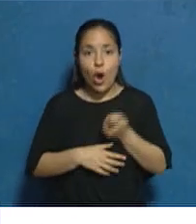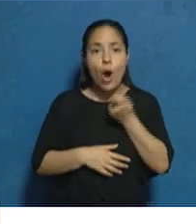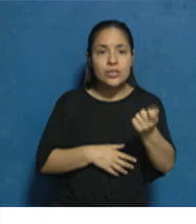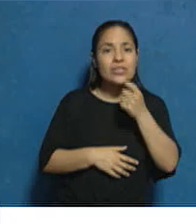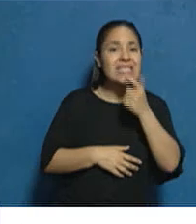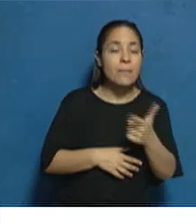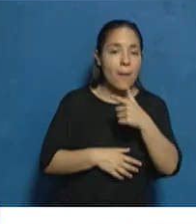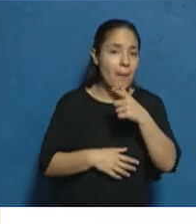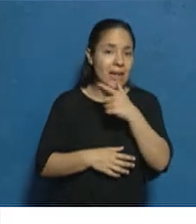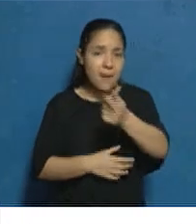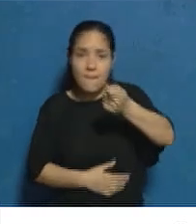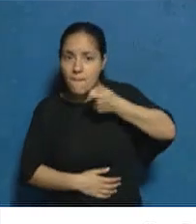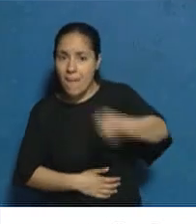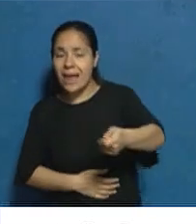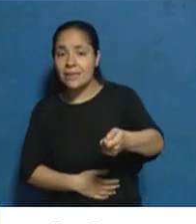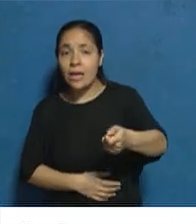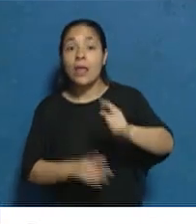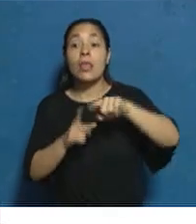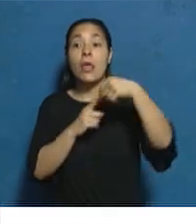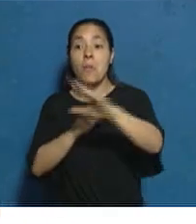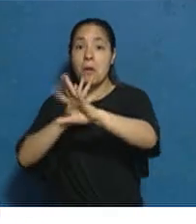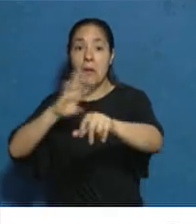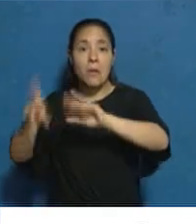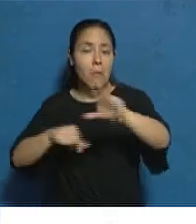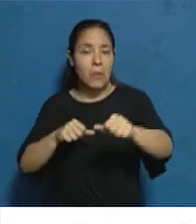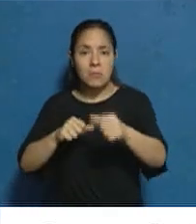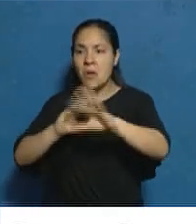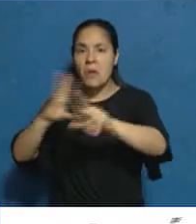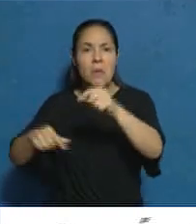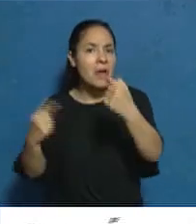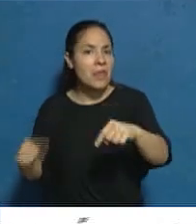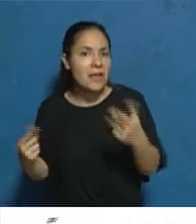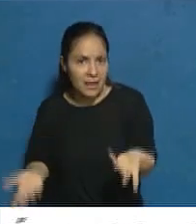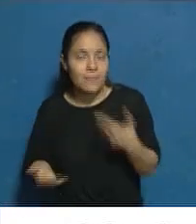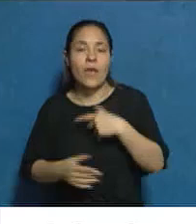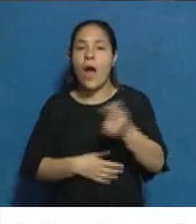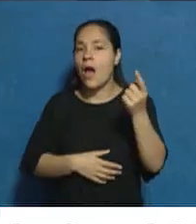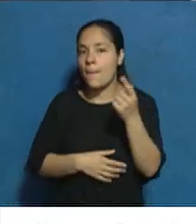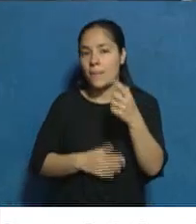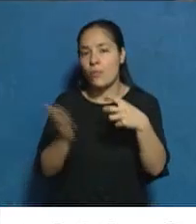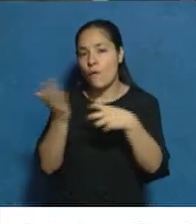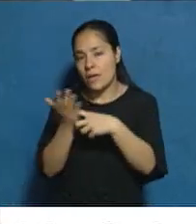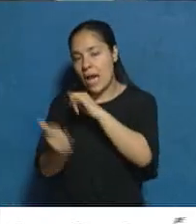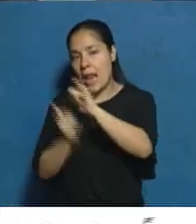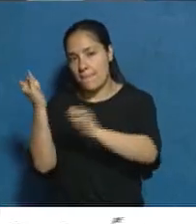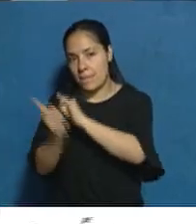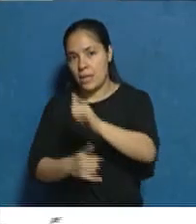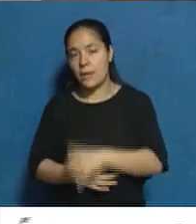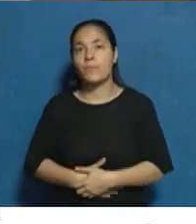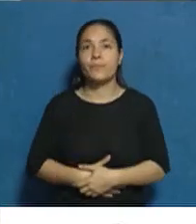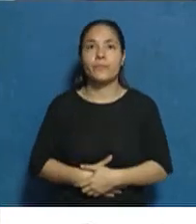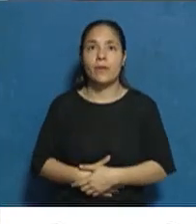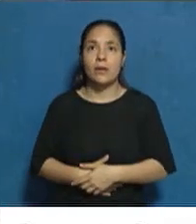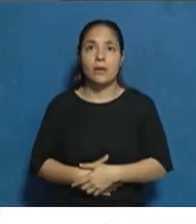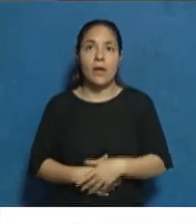terminó matando a Chávez y después robó. ¿Qué robó? ¿Por qué se lo acusa de hurto? Lo vamos a escuchar al fiscal que lo explica. El